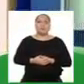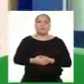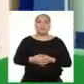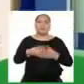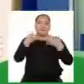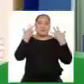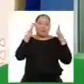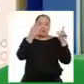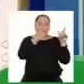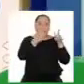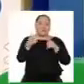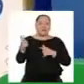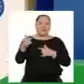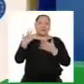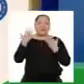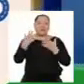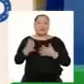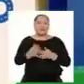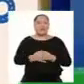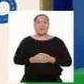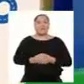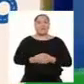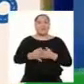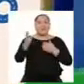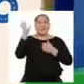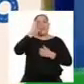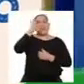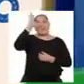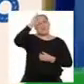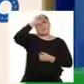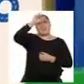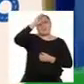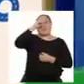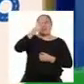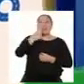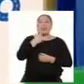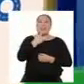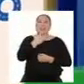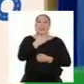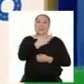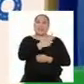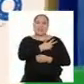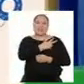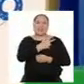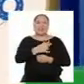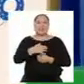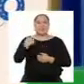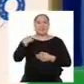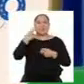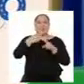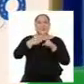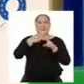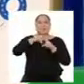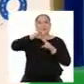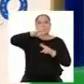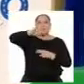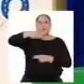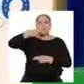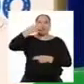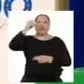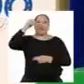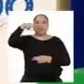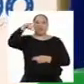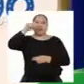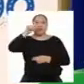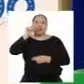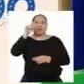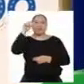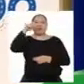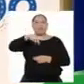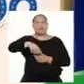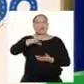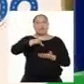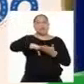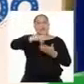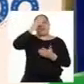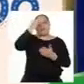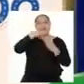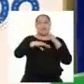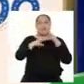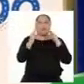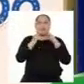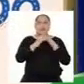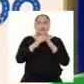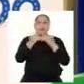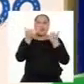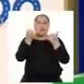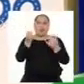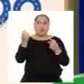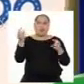Ahora sí, ya estoy listo Hola chicas y chicos de tercero de secundaria Yo soy Jonathan Hernández y esto es Aprendo en Casa